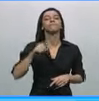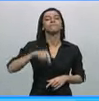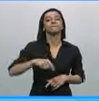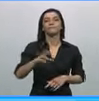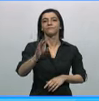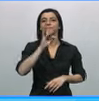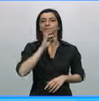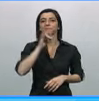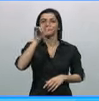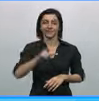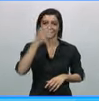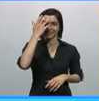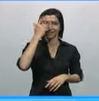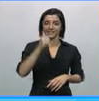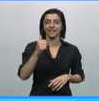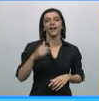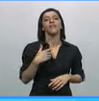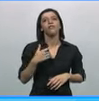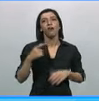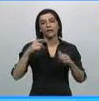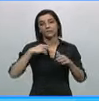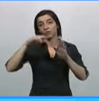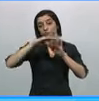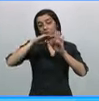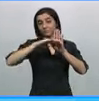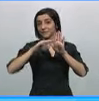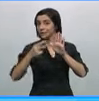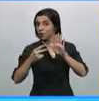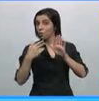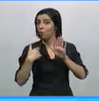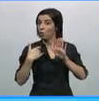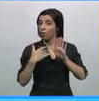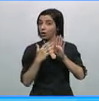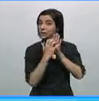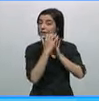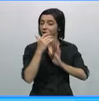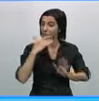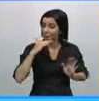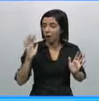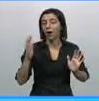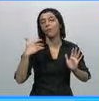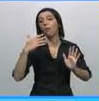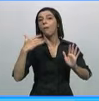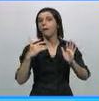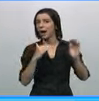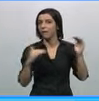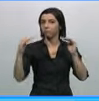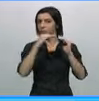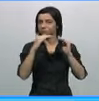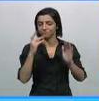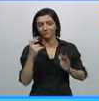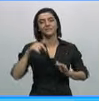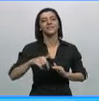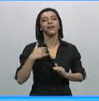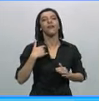en el torneo de primera división, detrás de Boca. No le deja respiro, tiene posibilidades de salir campeón y está ahí en el móvil con nosotros. Es el